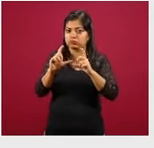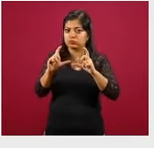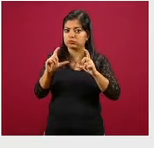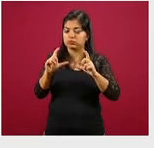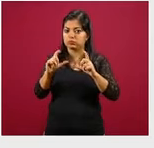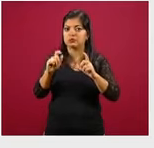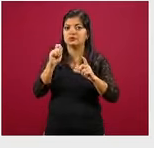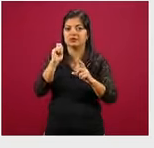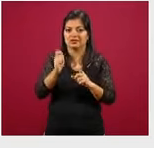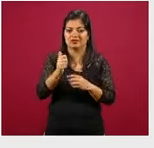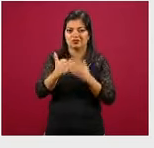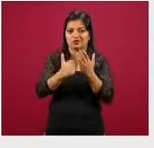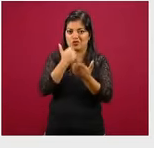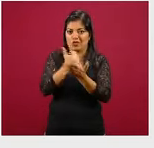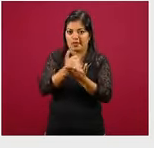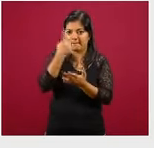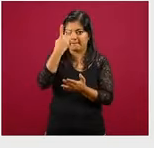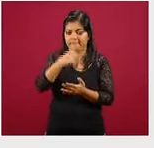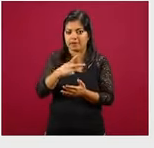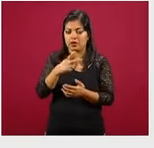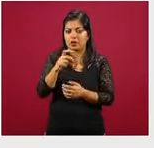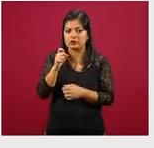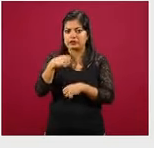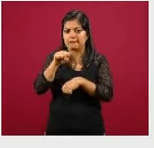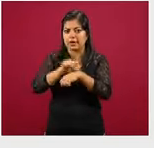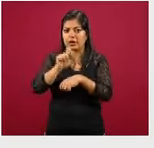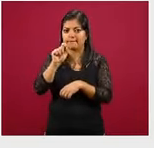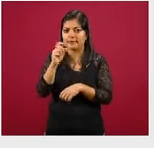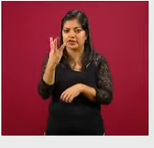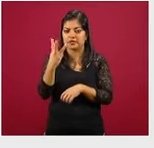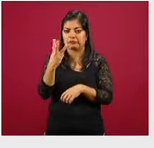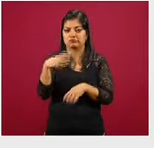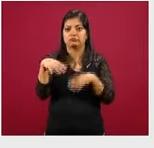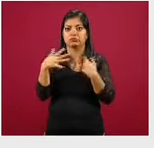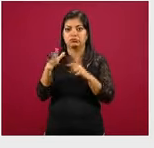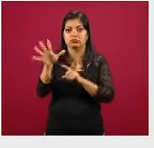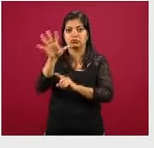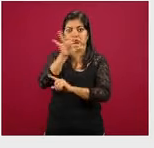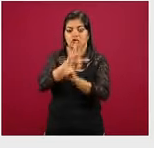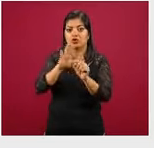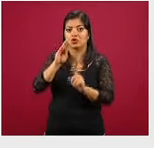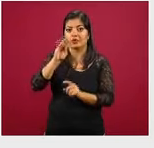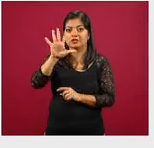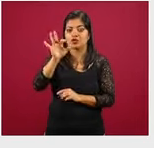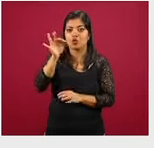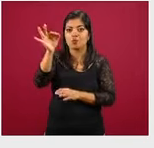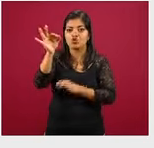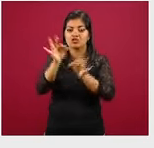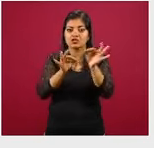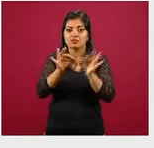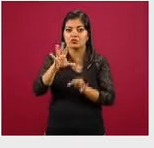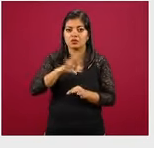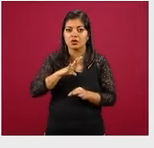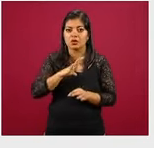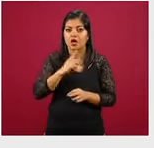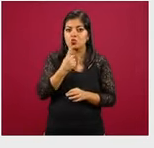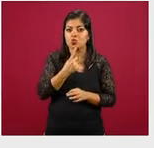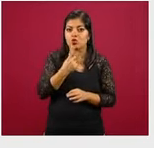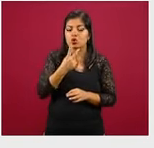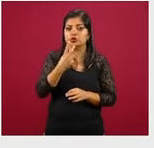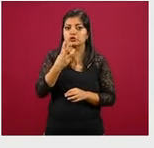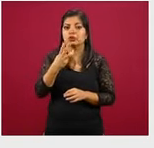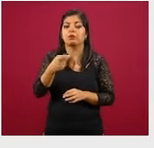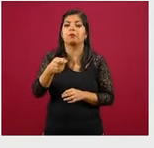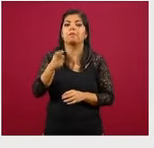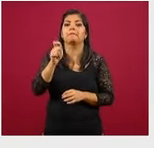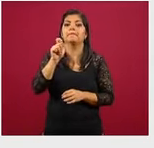de la Ciudad de México. Ya en la 23 prácticamente el 95% de los municipios del estado tienen al menos un caso, y aquí está la